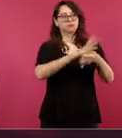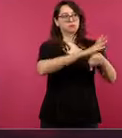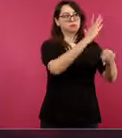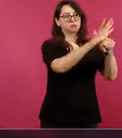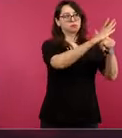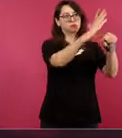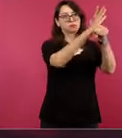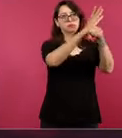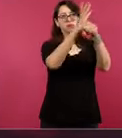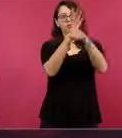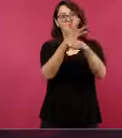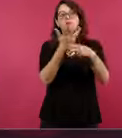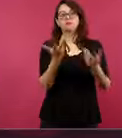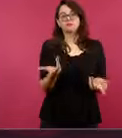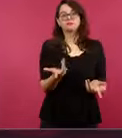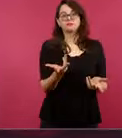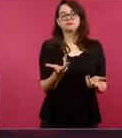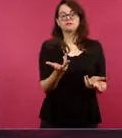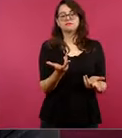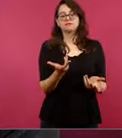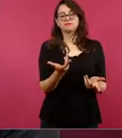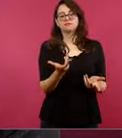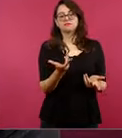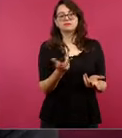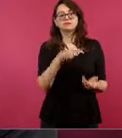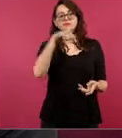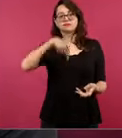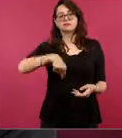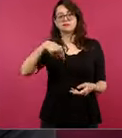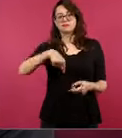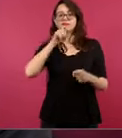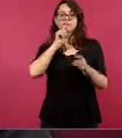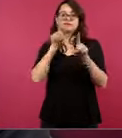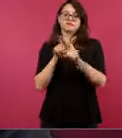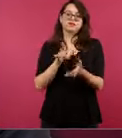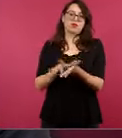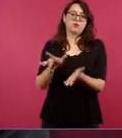dinero para la campaña del licenciado Peña.